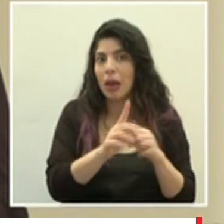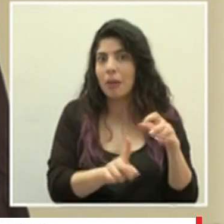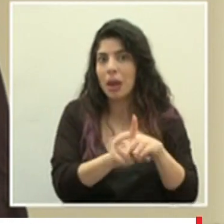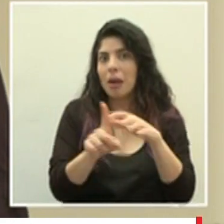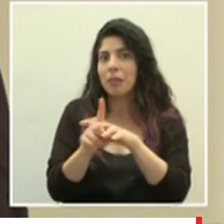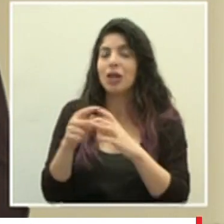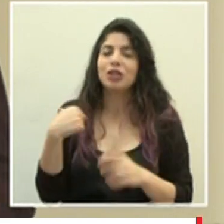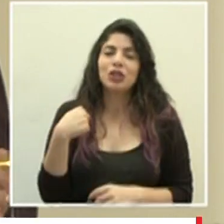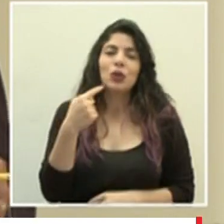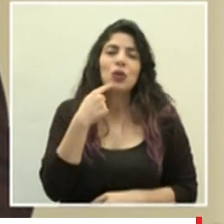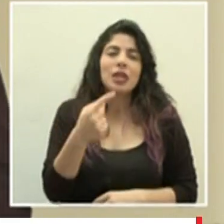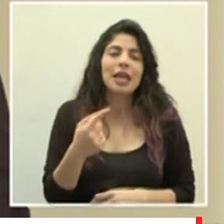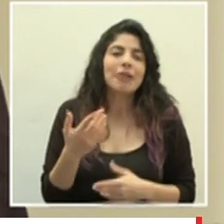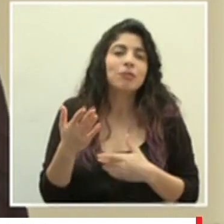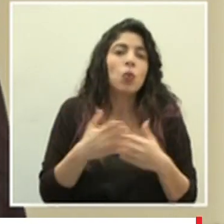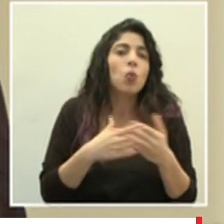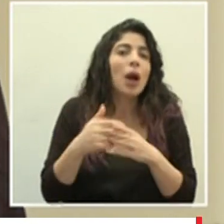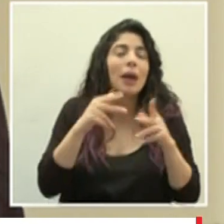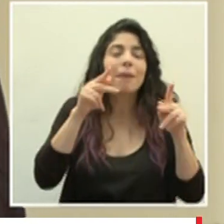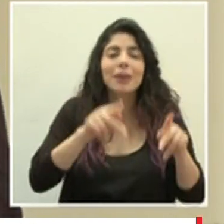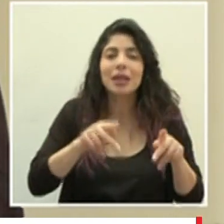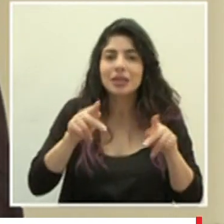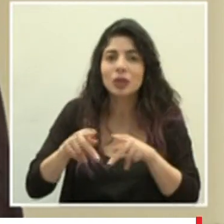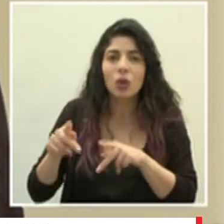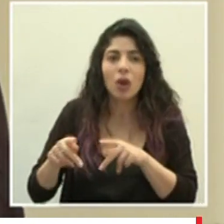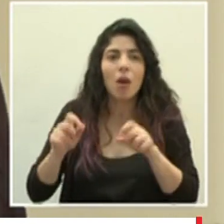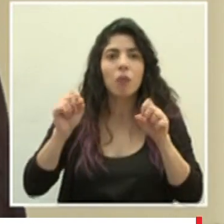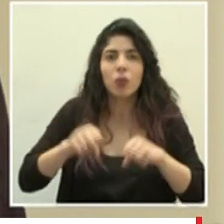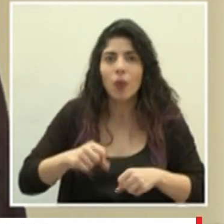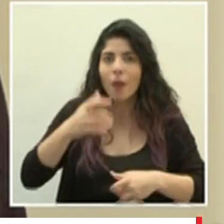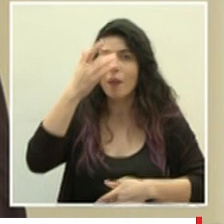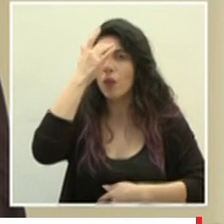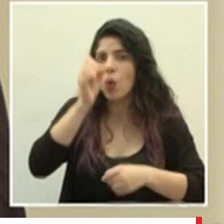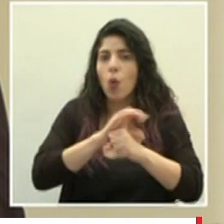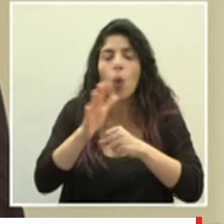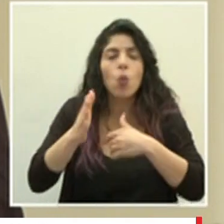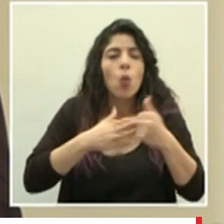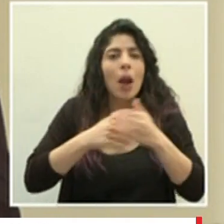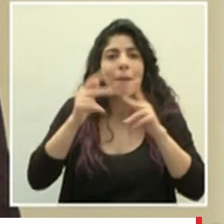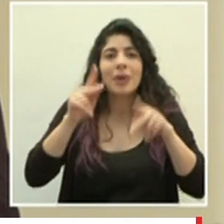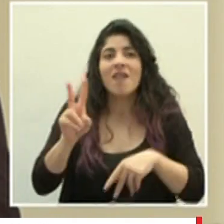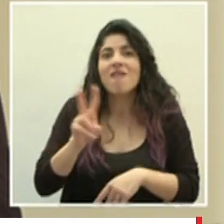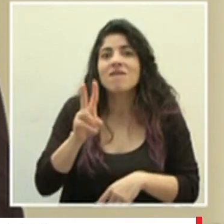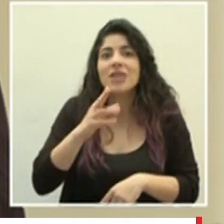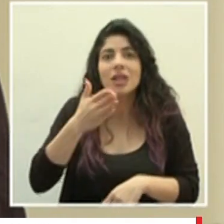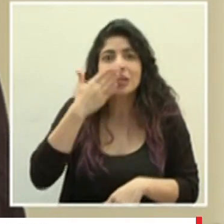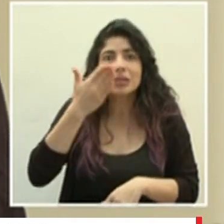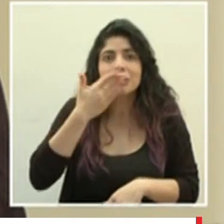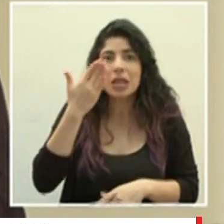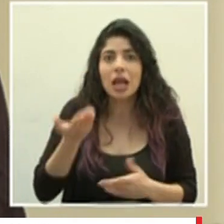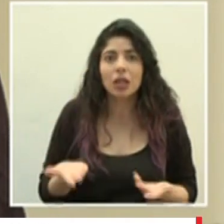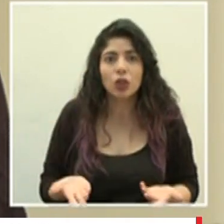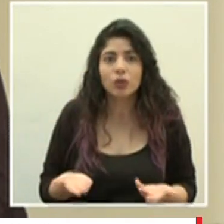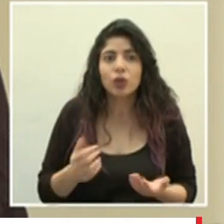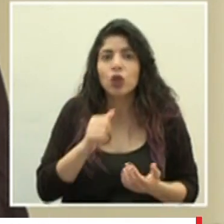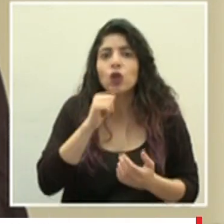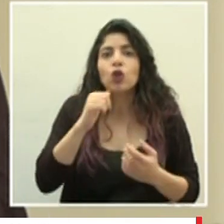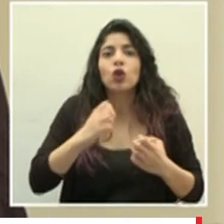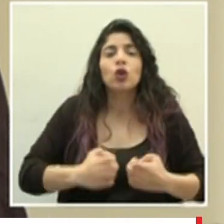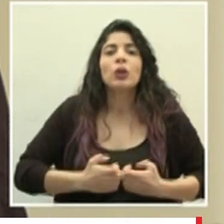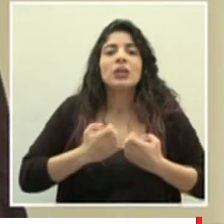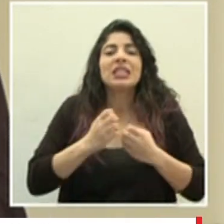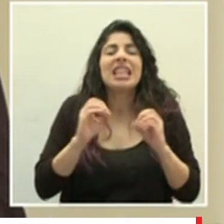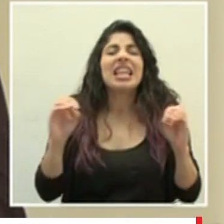dicho, en algún momento pues eventualmente cualquier persona se puede enfermar por COVID, al final es un virus respiratorio y no existe